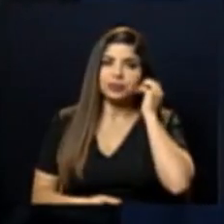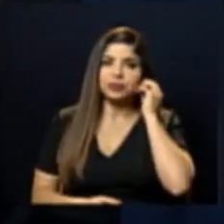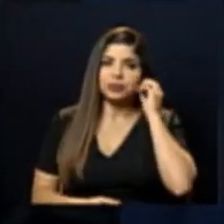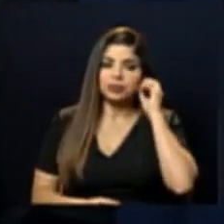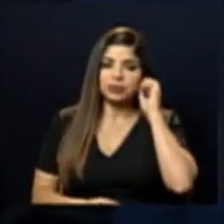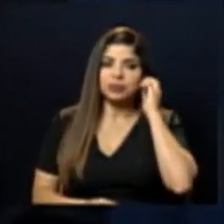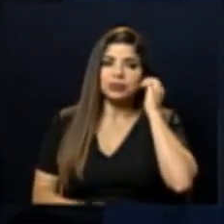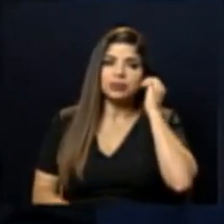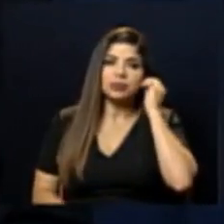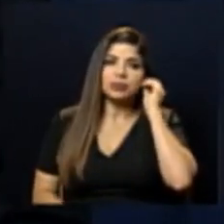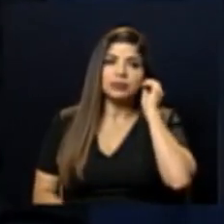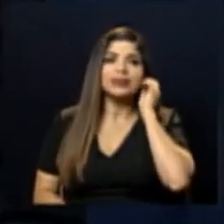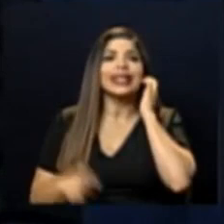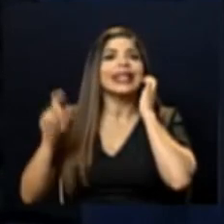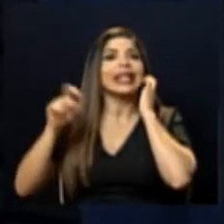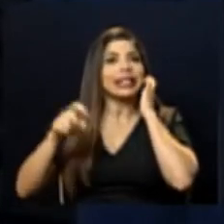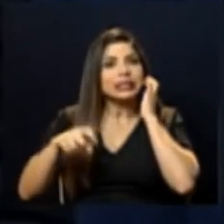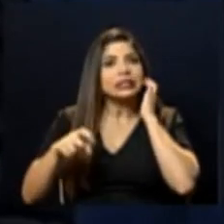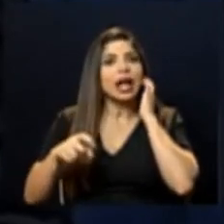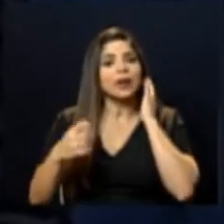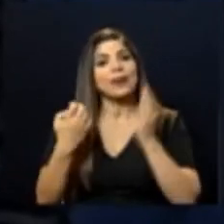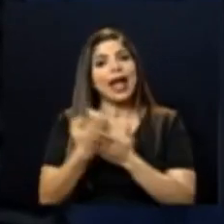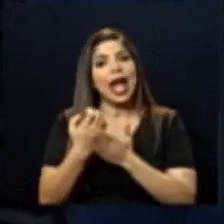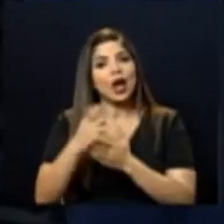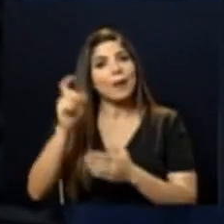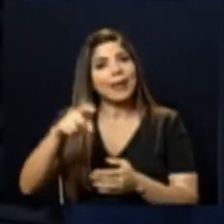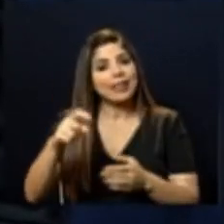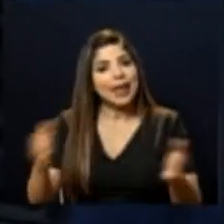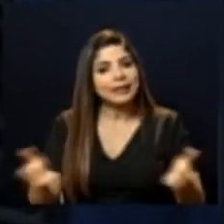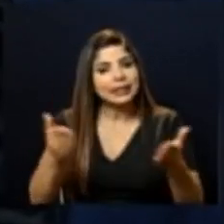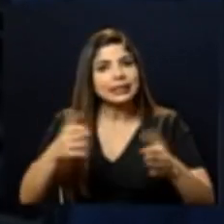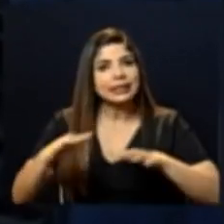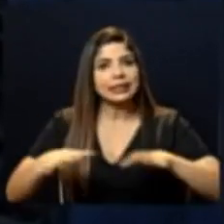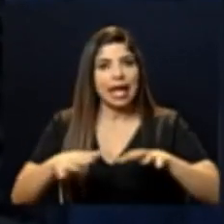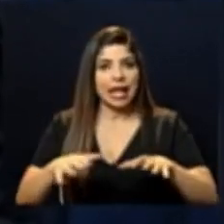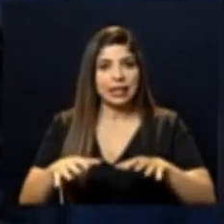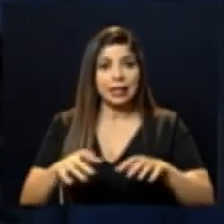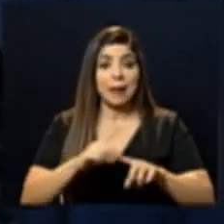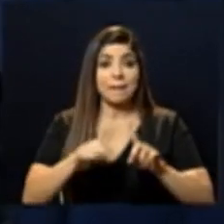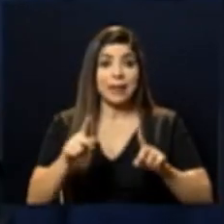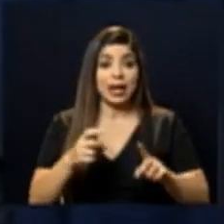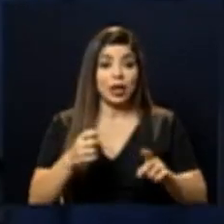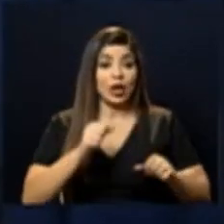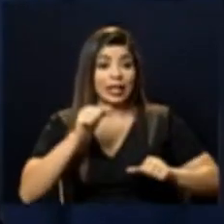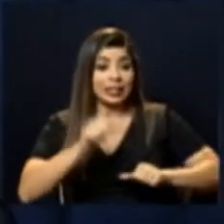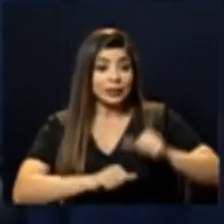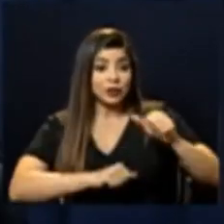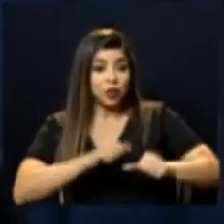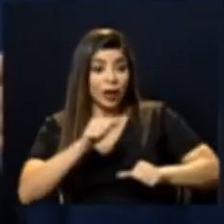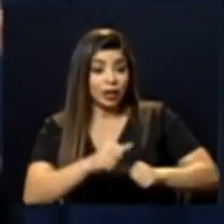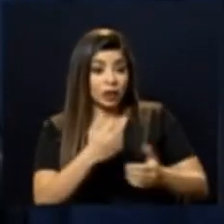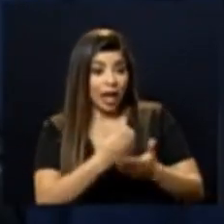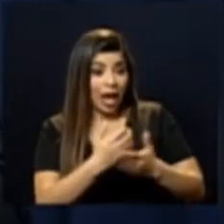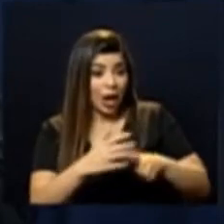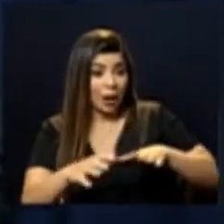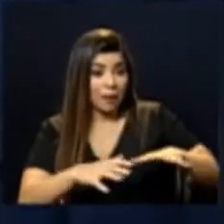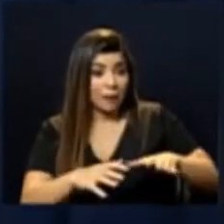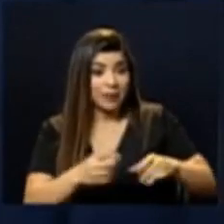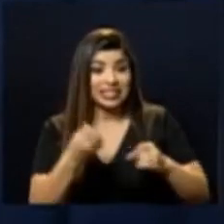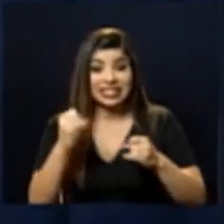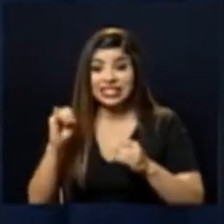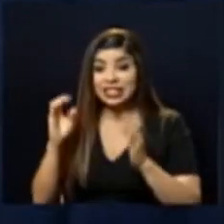es necesario y debemos reactivar la economía, pero hacer esfuerzos de reactivación sin